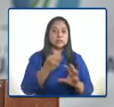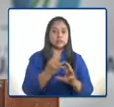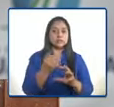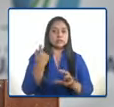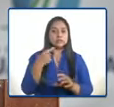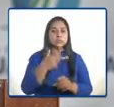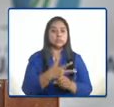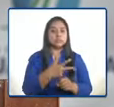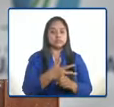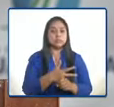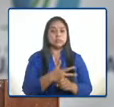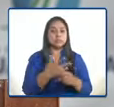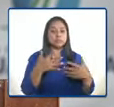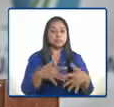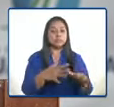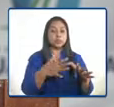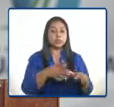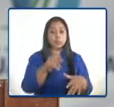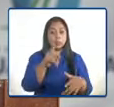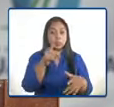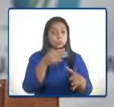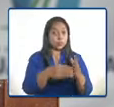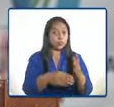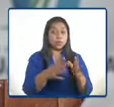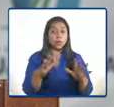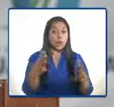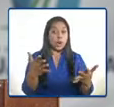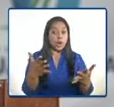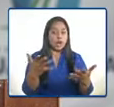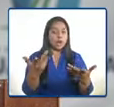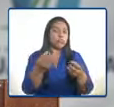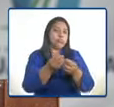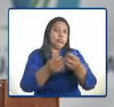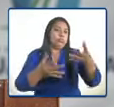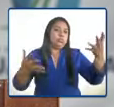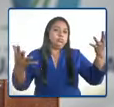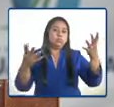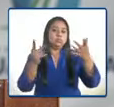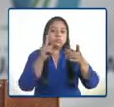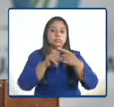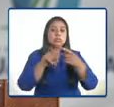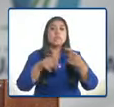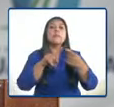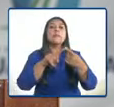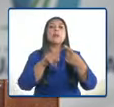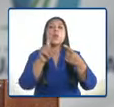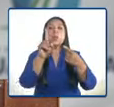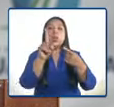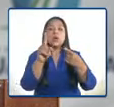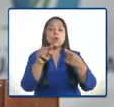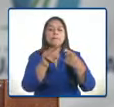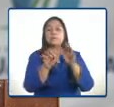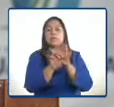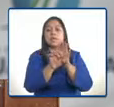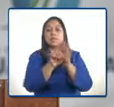instalaciones. Una de esas sanciones podría ser, entre muchas que hay, es que nuestros buques